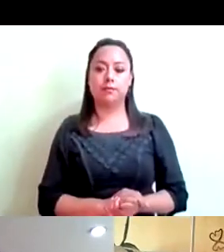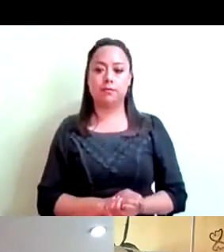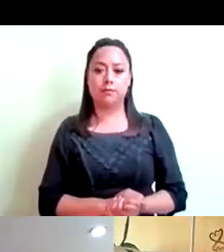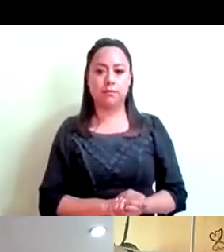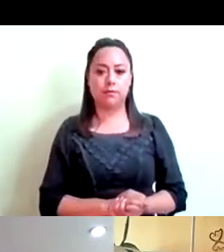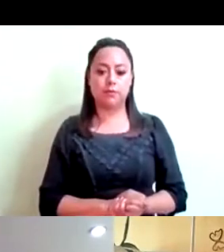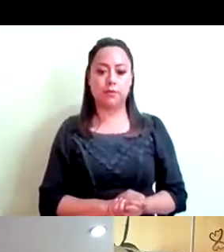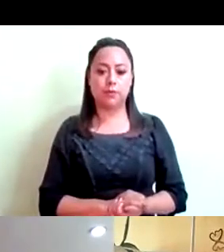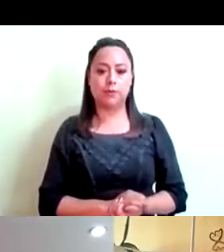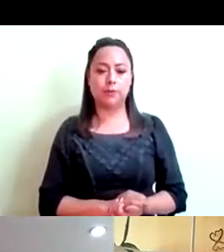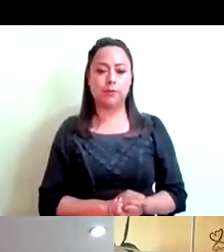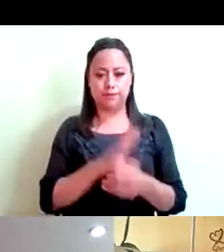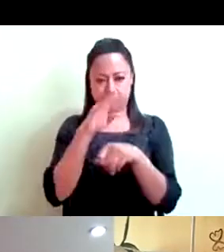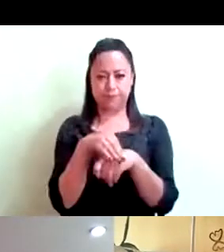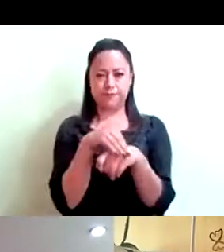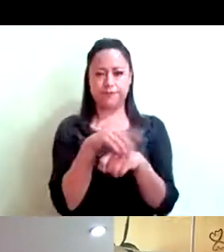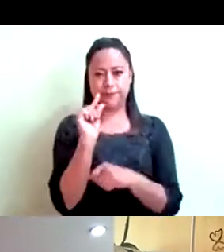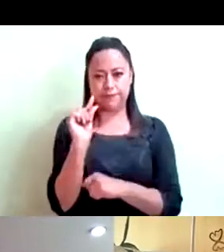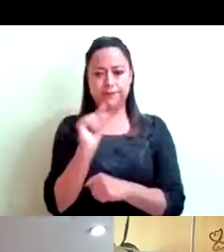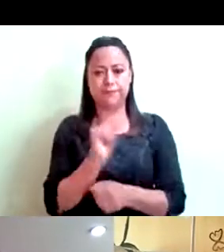Permítanme un segundo.